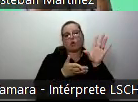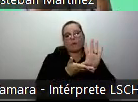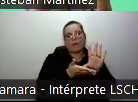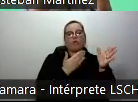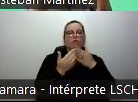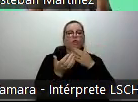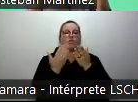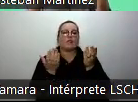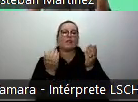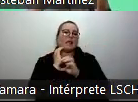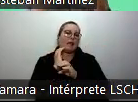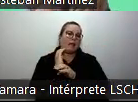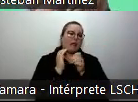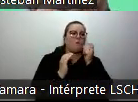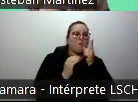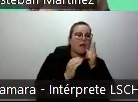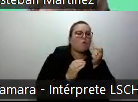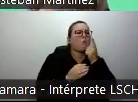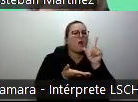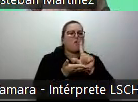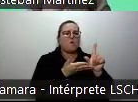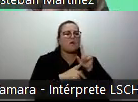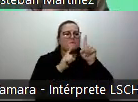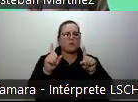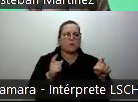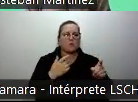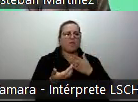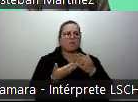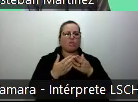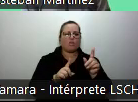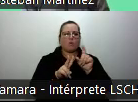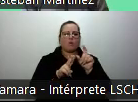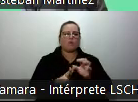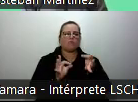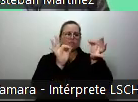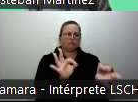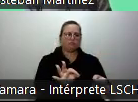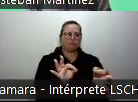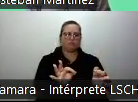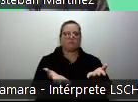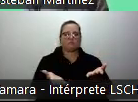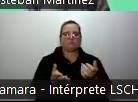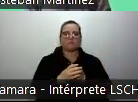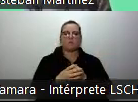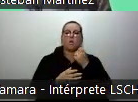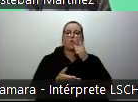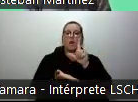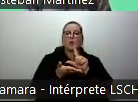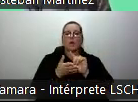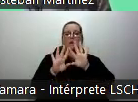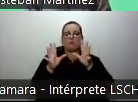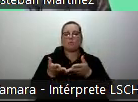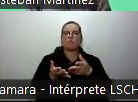encontrar trabajo En qué lugar es preguntar por dónde entregar mi currículum profesional mi currículum Vita qué lugar del mundo queremos